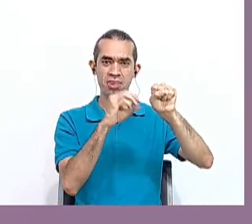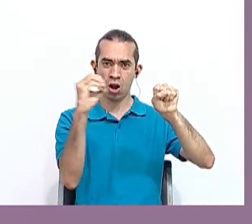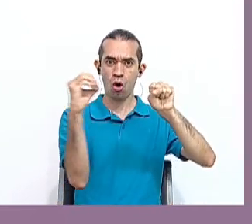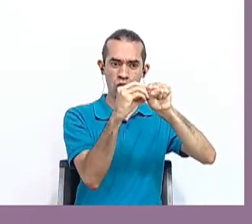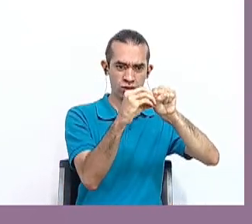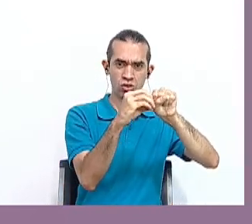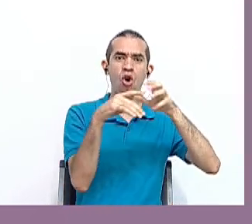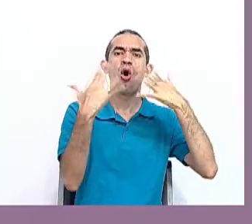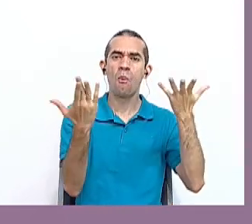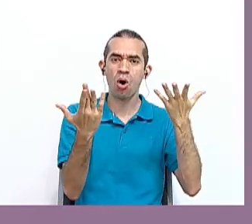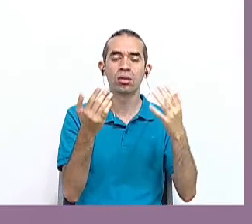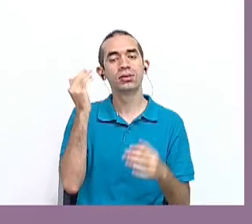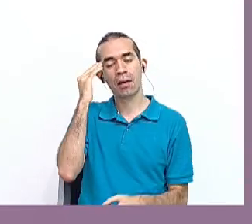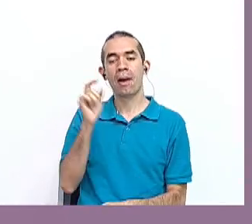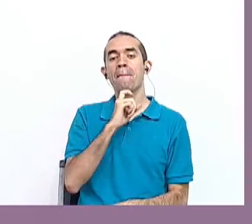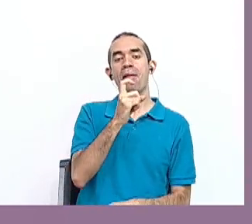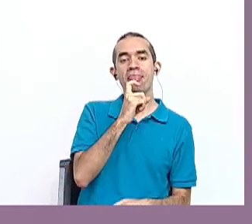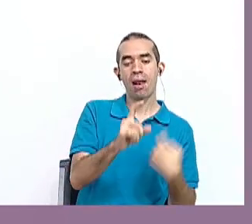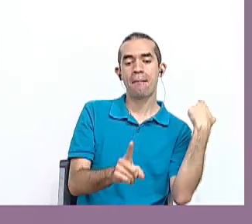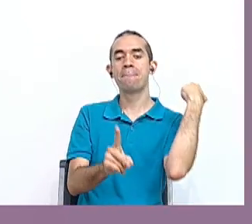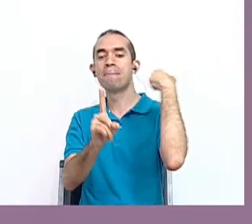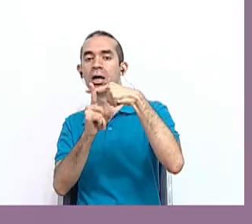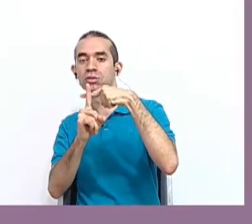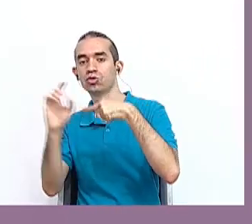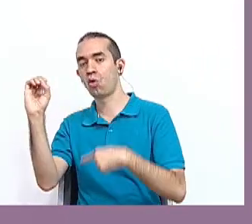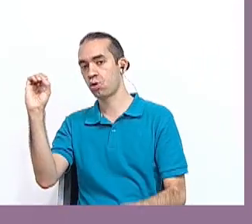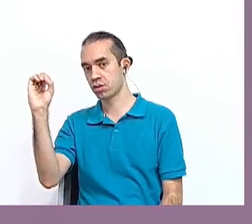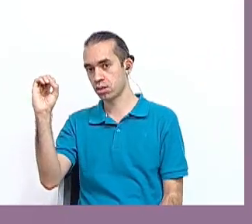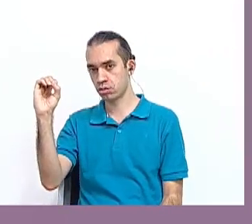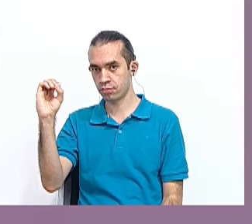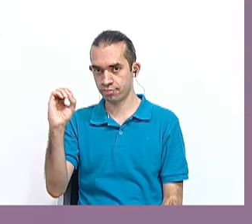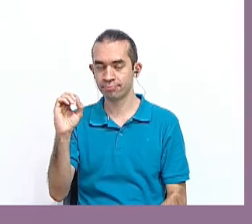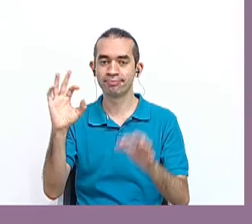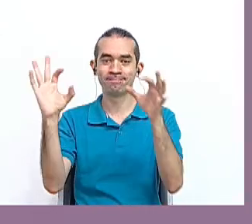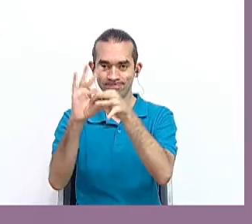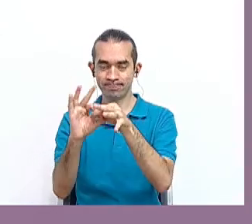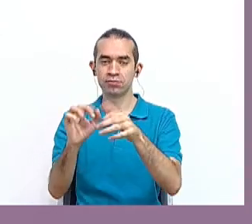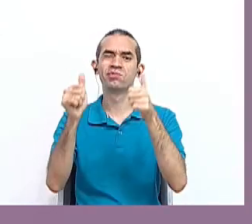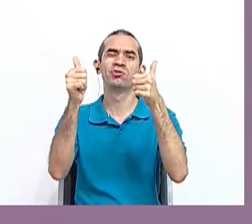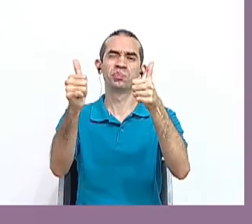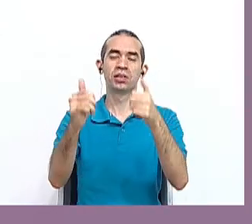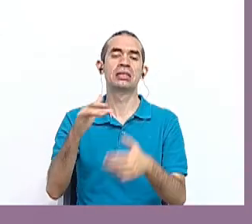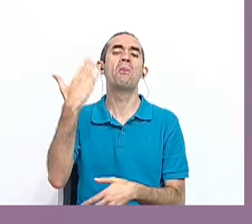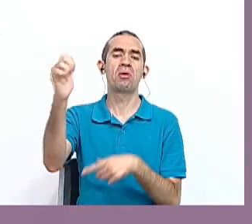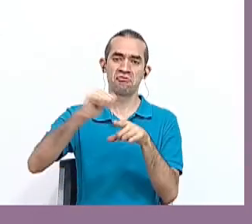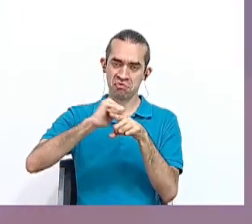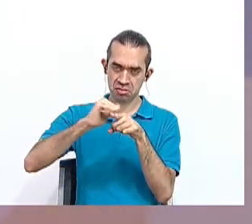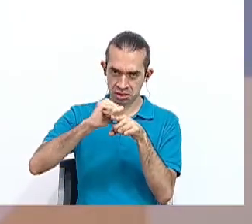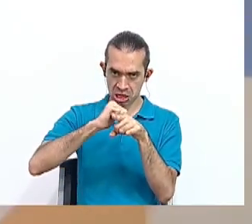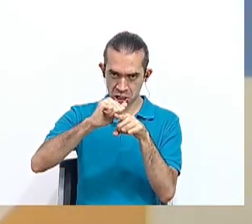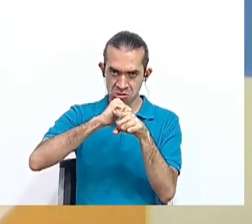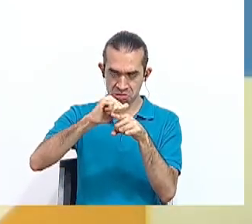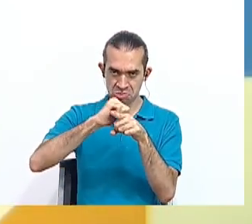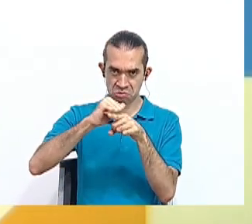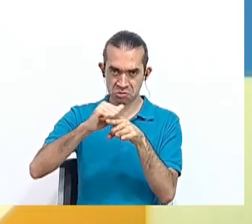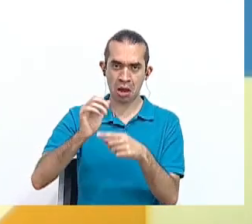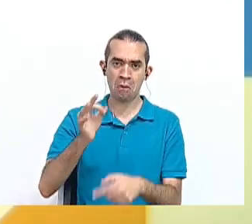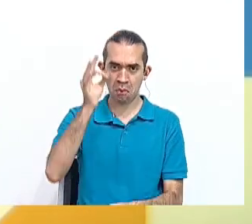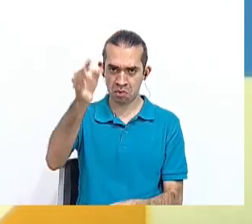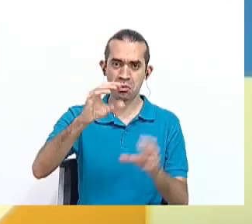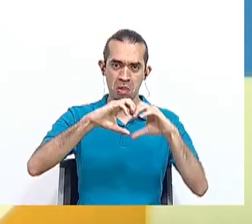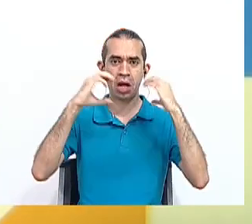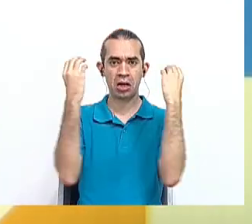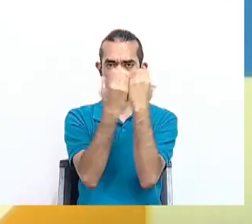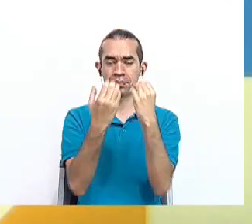La unión de un metal y un oxígeno. Muy bien, pero lo vamos a estar repasando en la siguiente